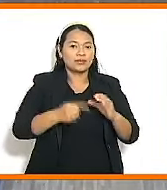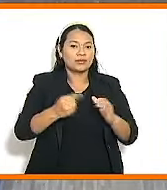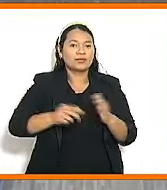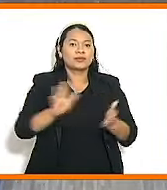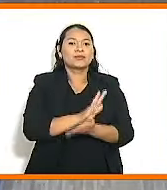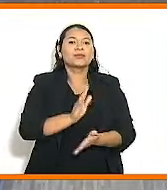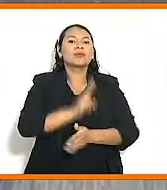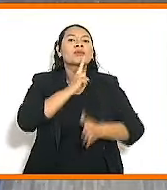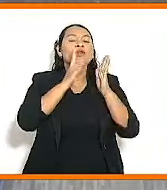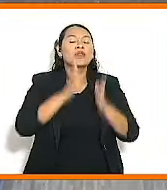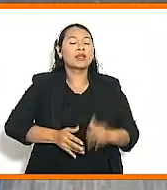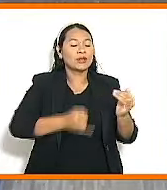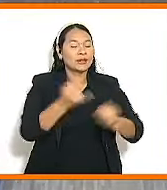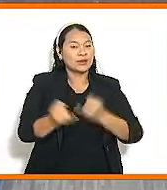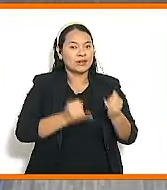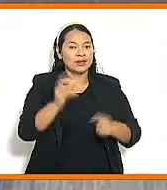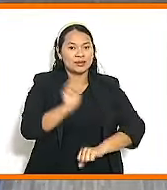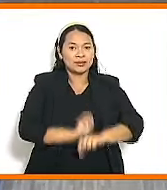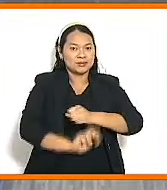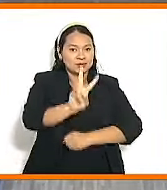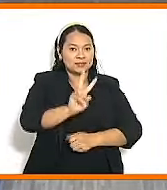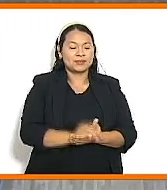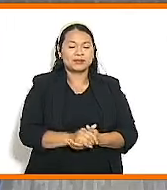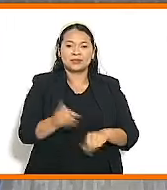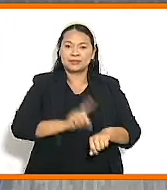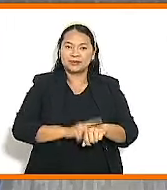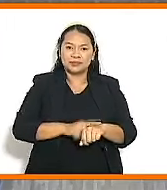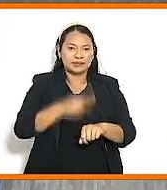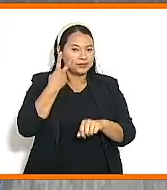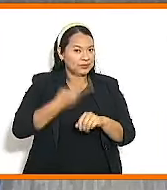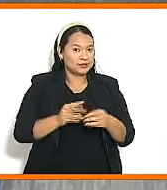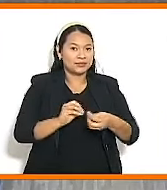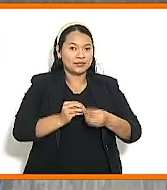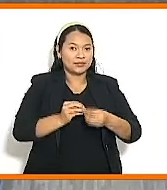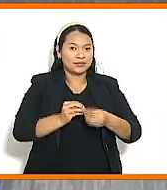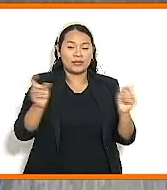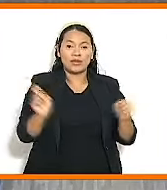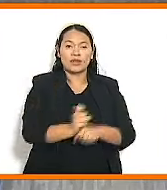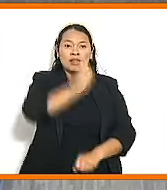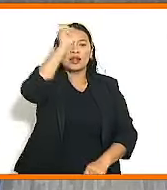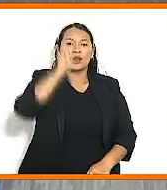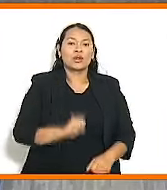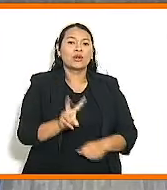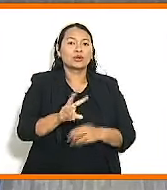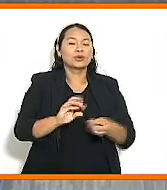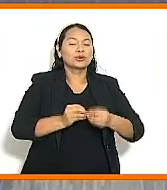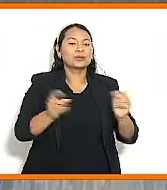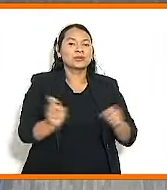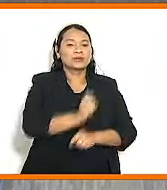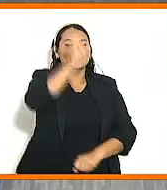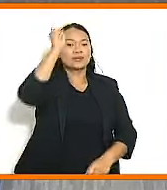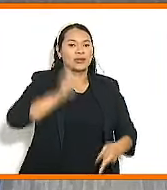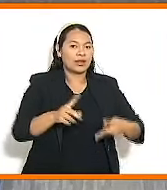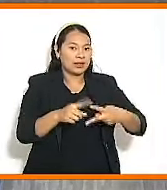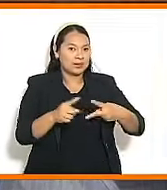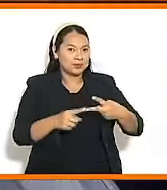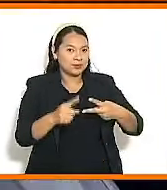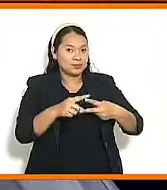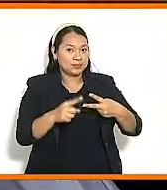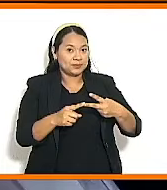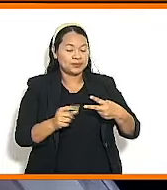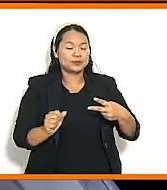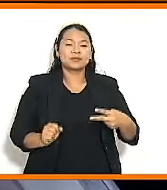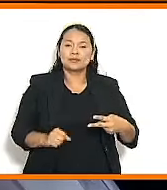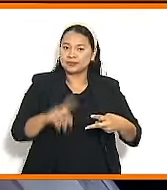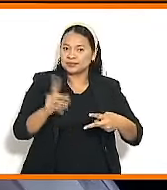y jugar a lo catracho en premiados. Daremos a conocer 4 afortunados dígitos, 2 números. Y en posición 1 daremos a